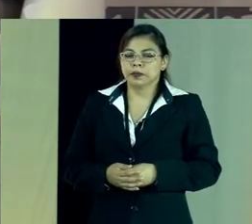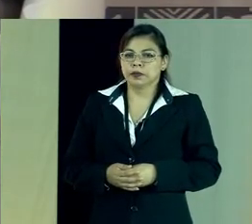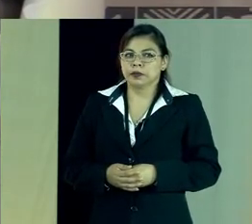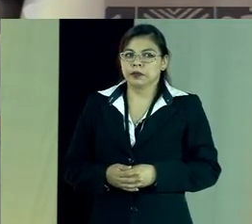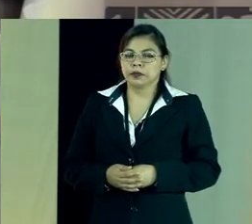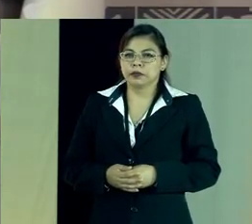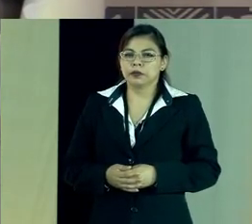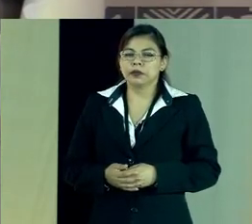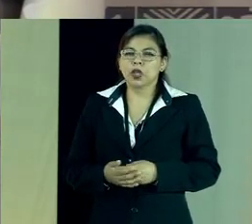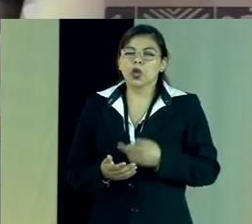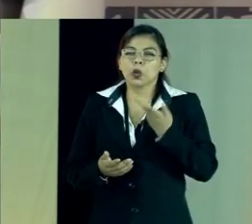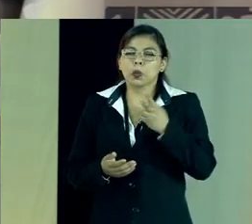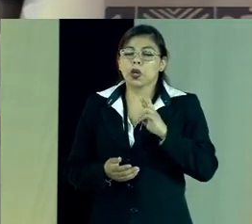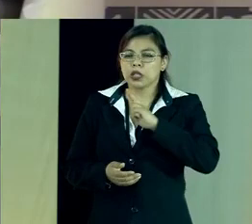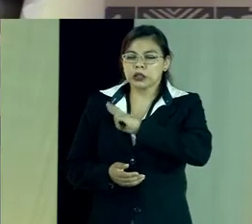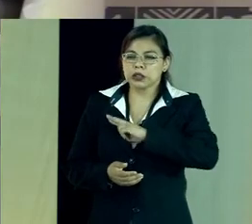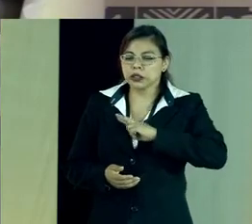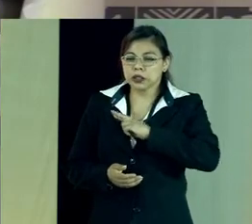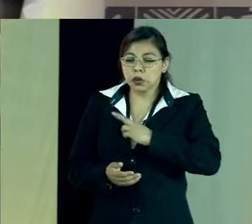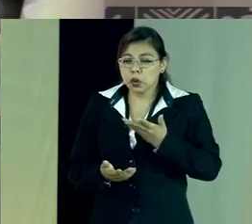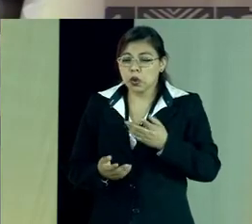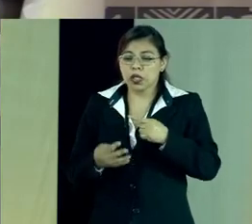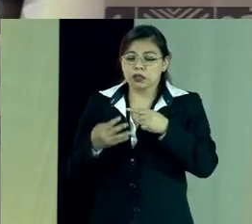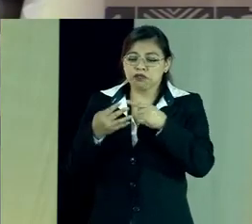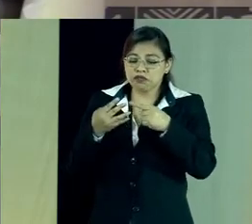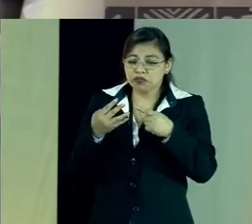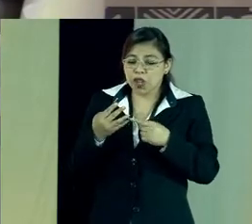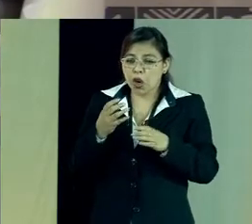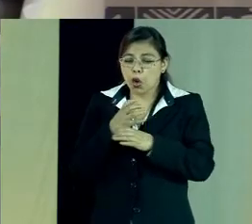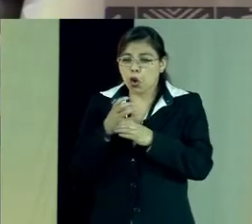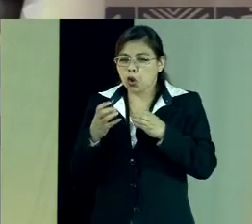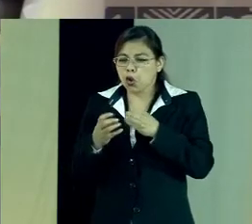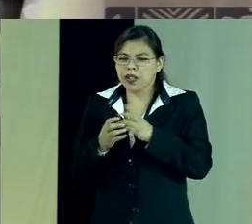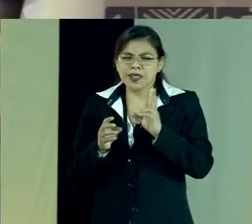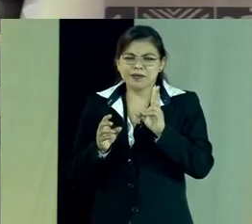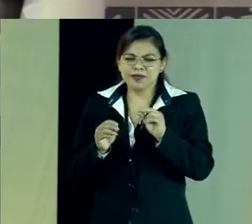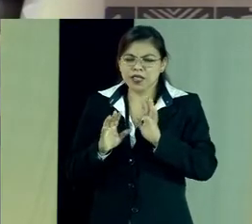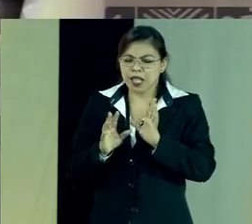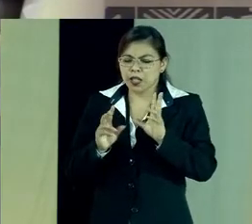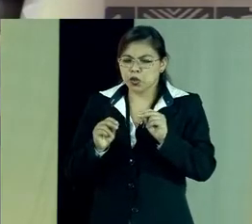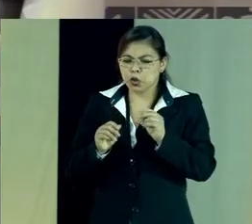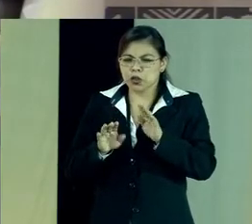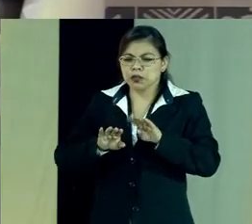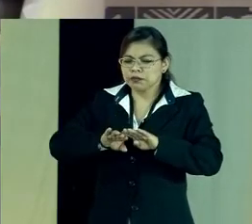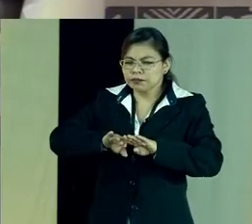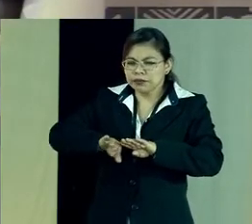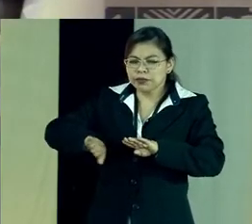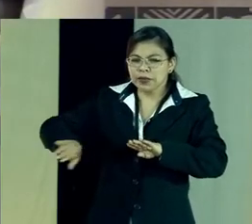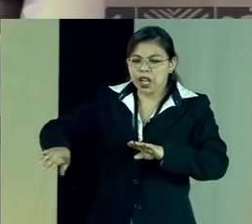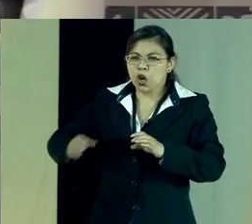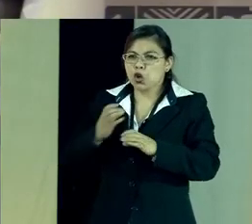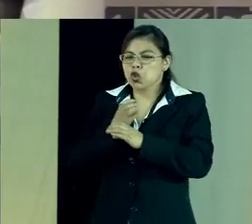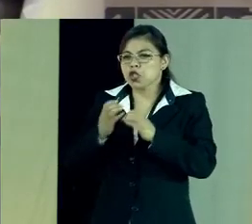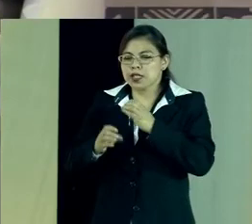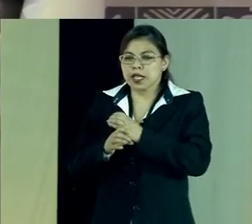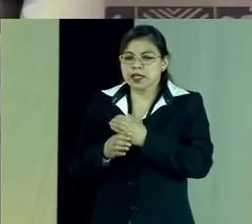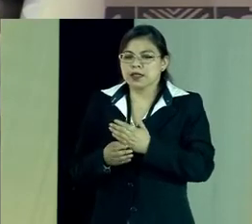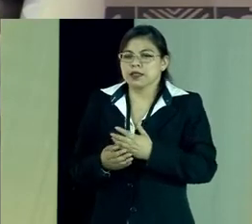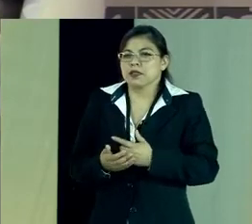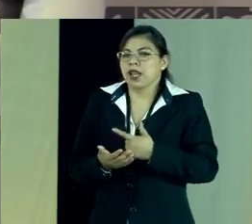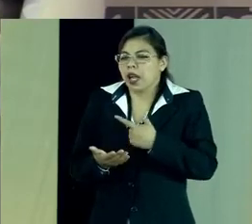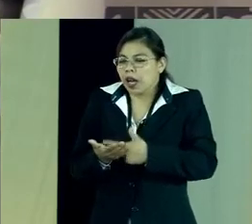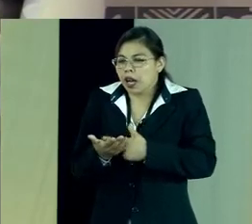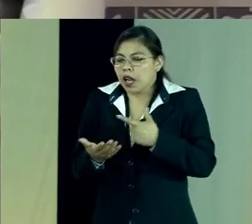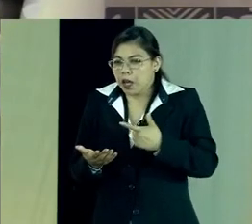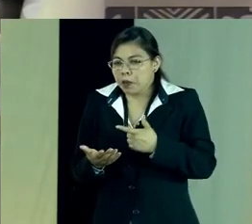dejemos de lado los rencores dejaremos de lado los agravios que haya